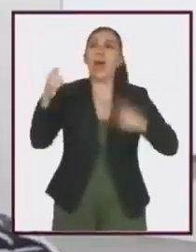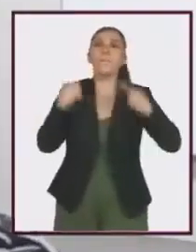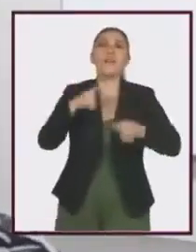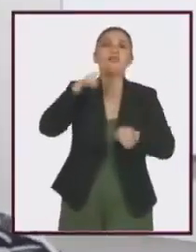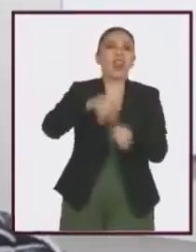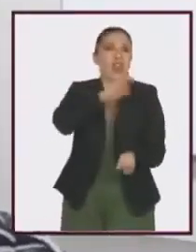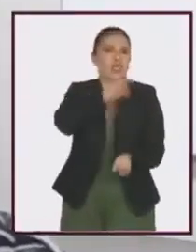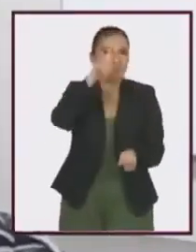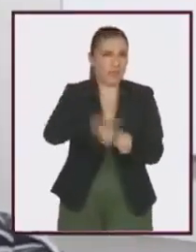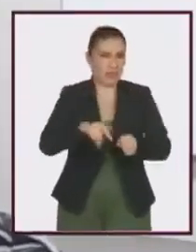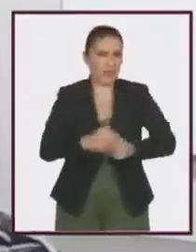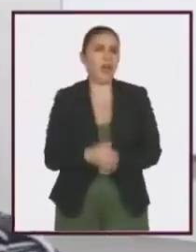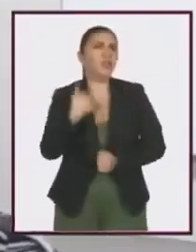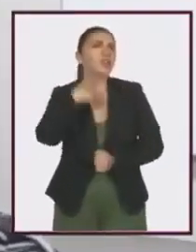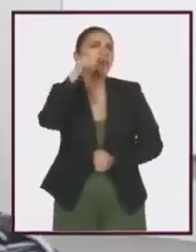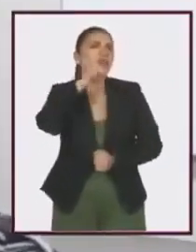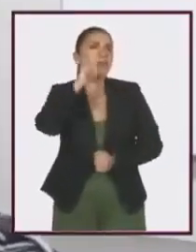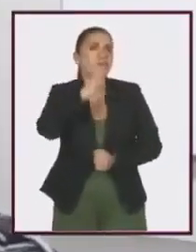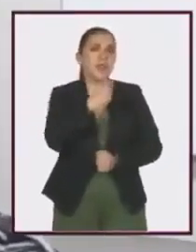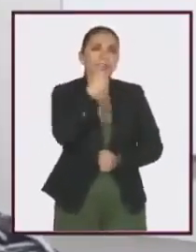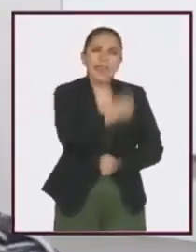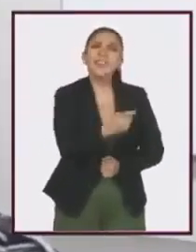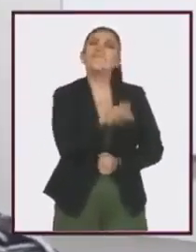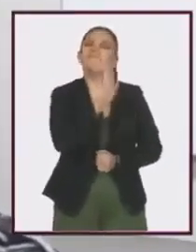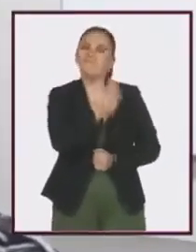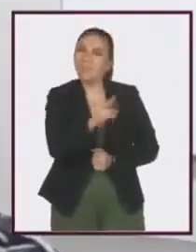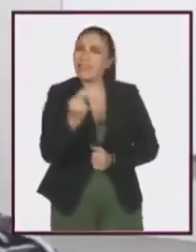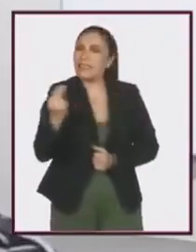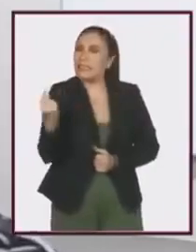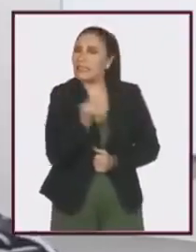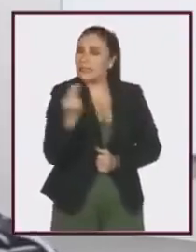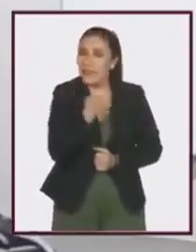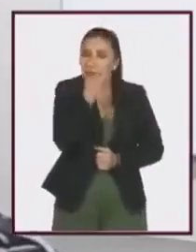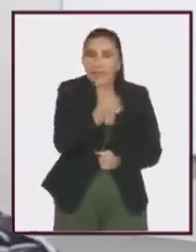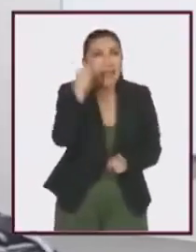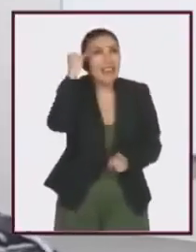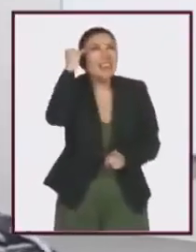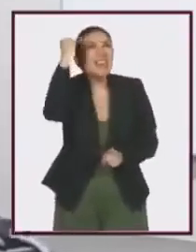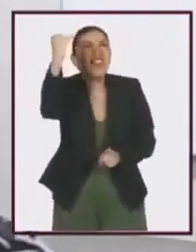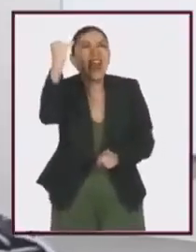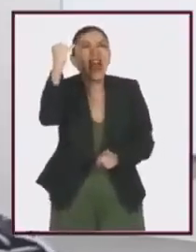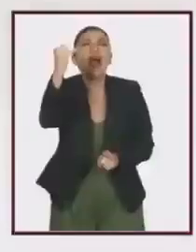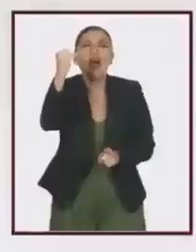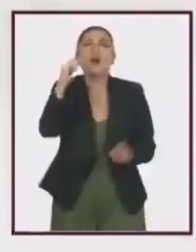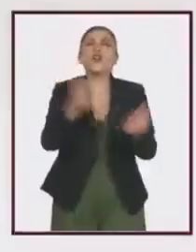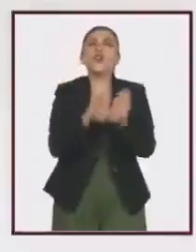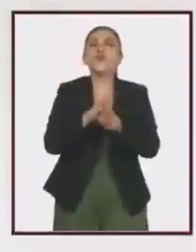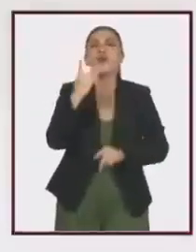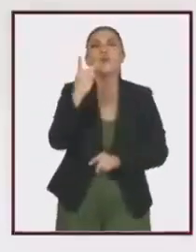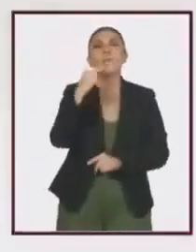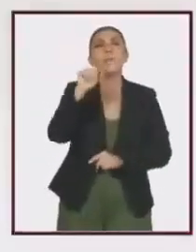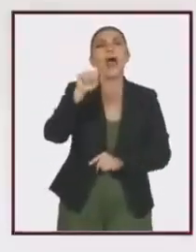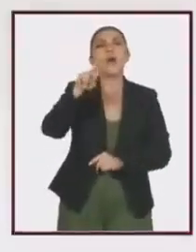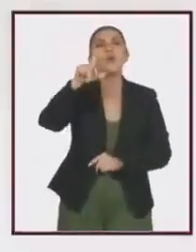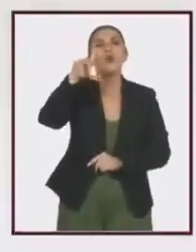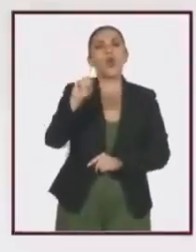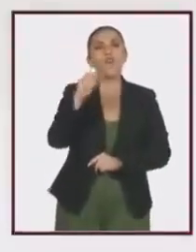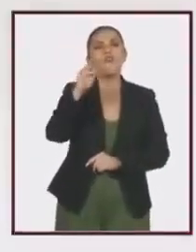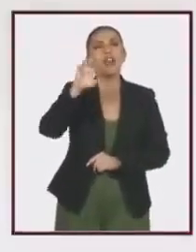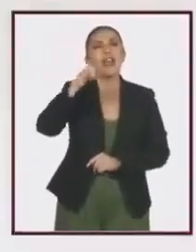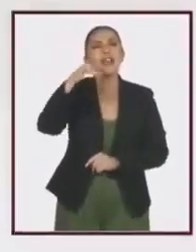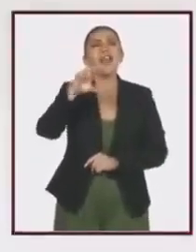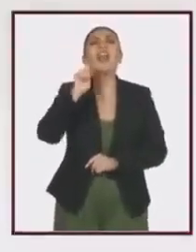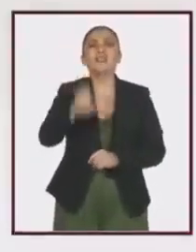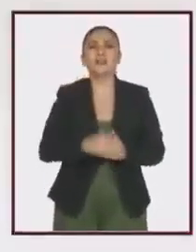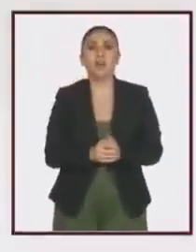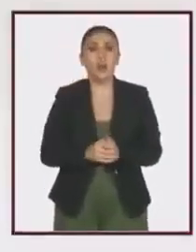es que tenemos que recuperar este precepto de Paulo Freire, de que todos aprendemos de